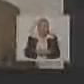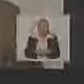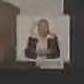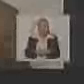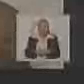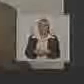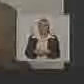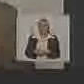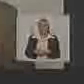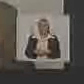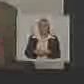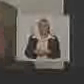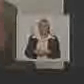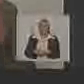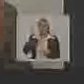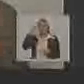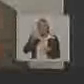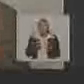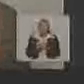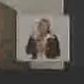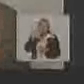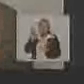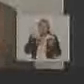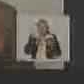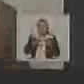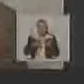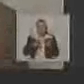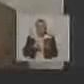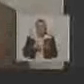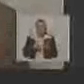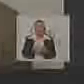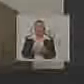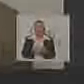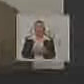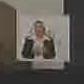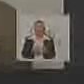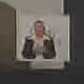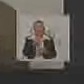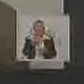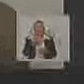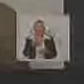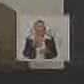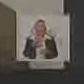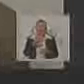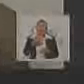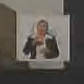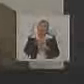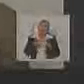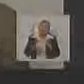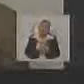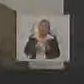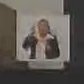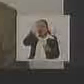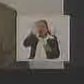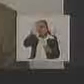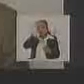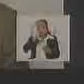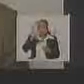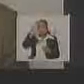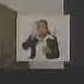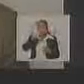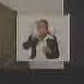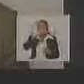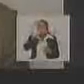Juárez, para crear nuevos empleos, para promover nuevas actividades y tener de esta manera lo mejor.